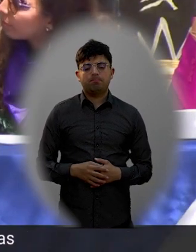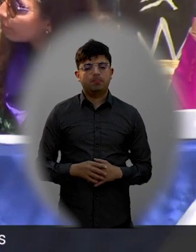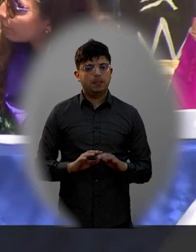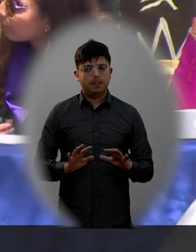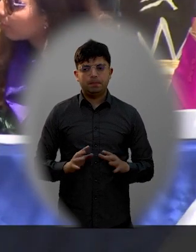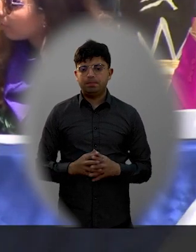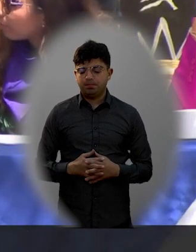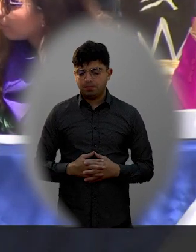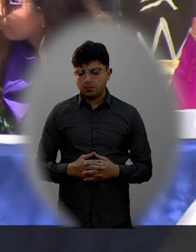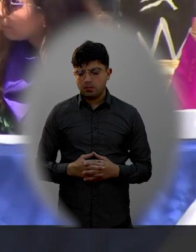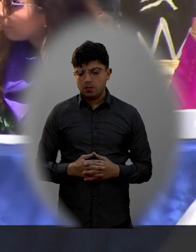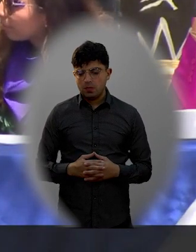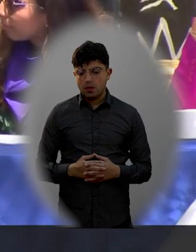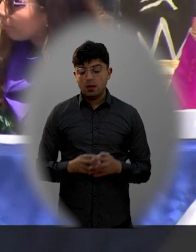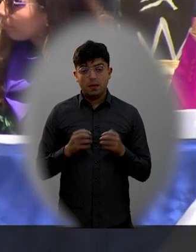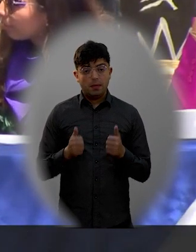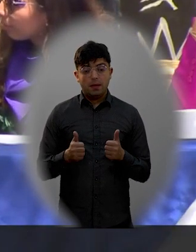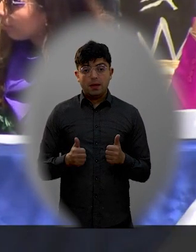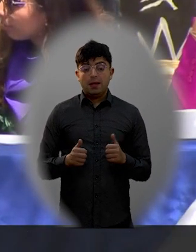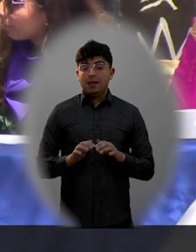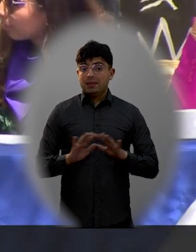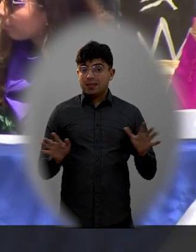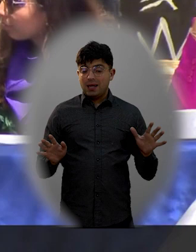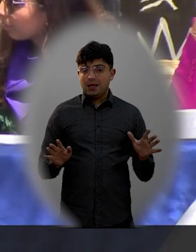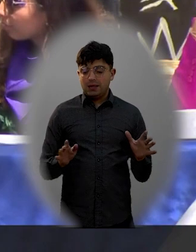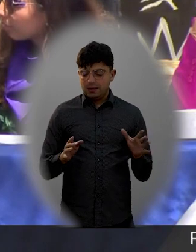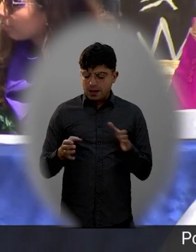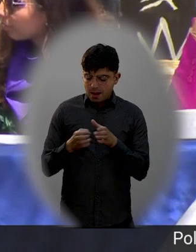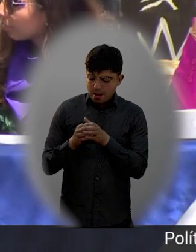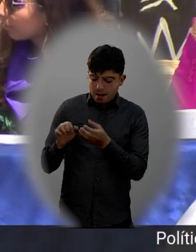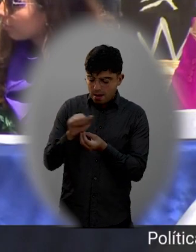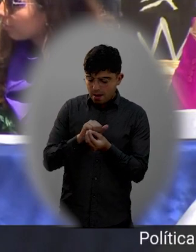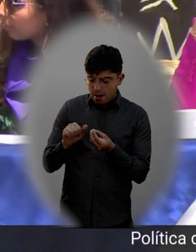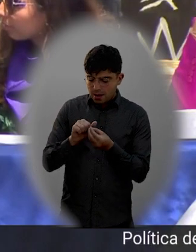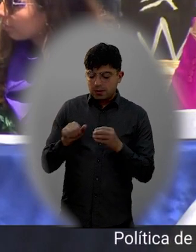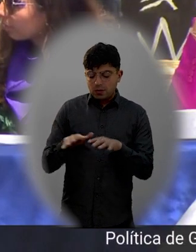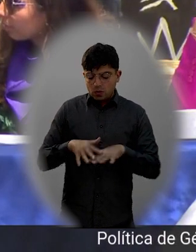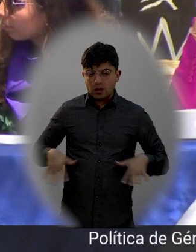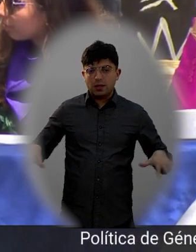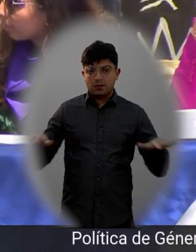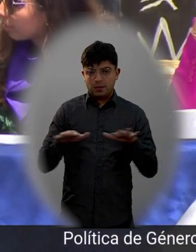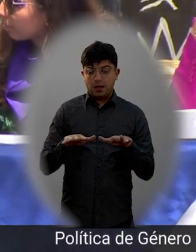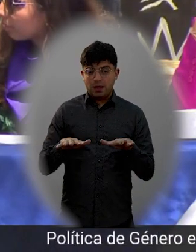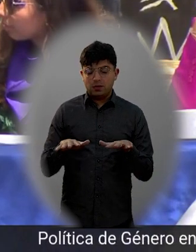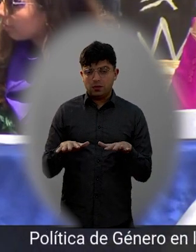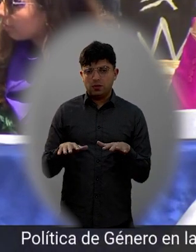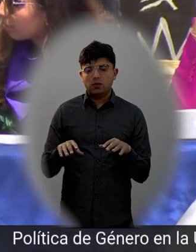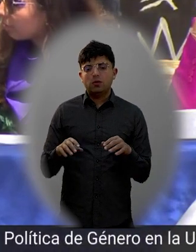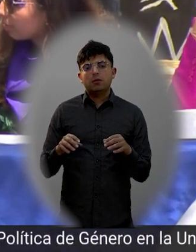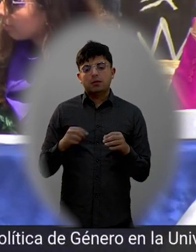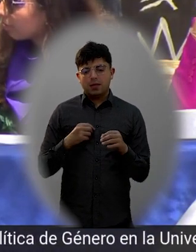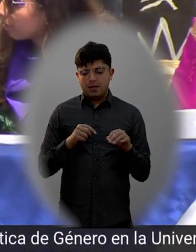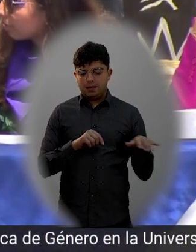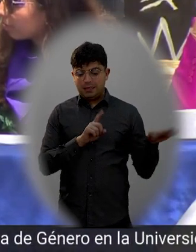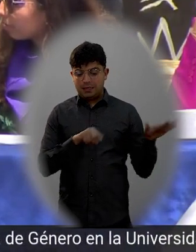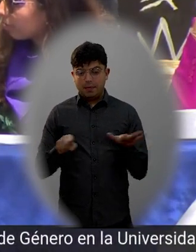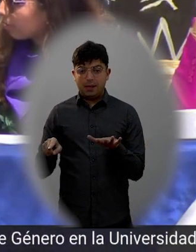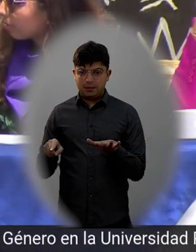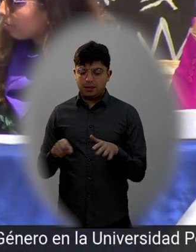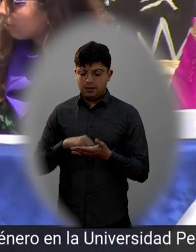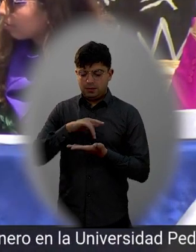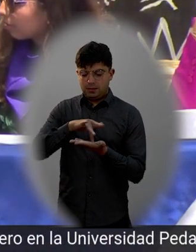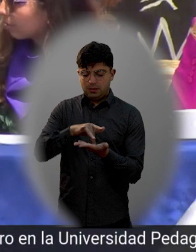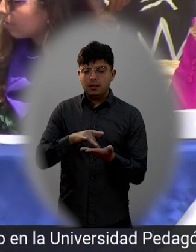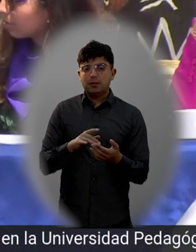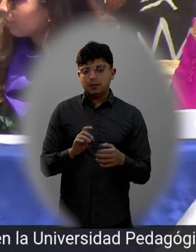Esto, pues ya. Bueno, sí, si bien la juntanza es un espacio que se ha gestado desde estos semestres presenciales,